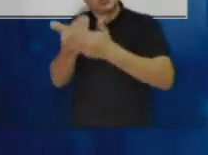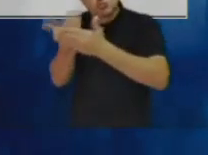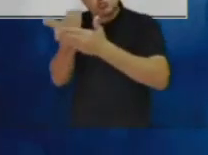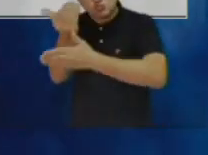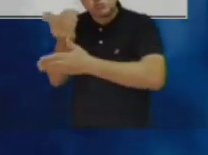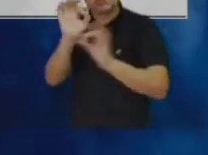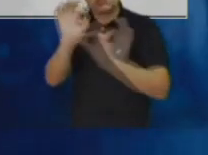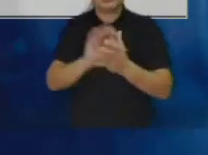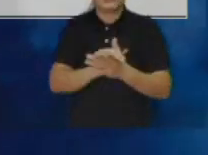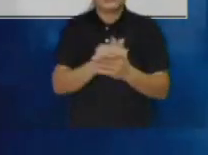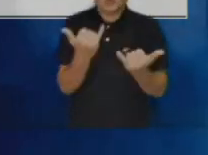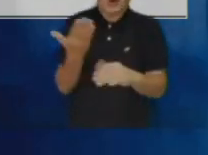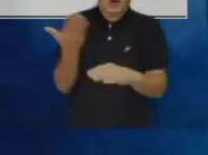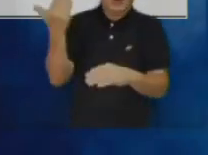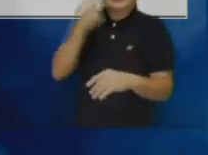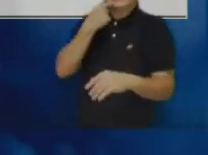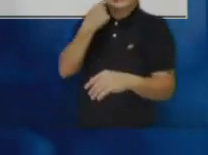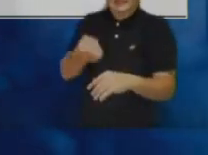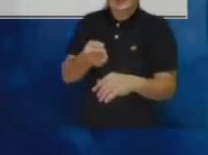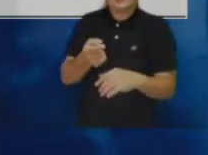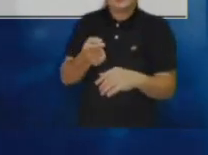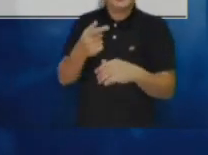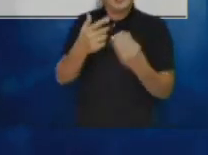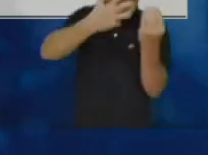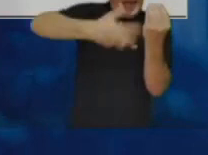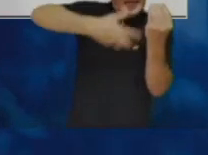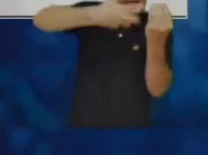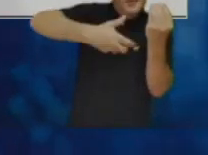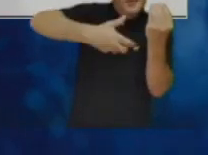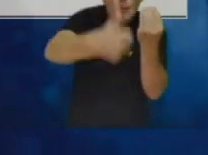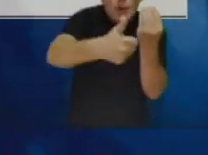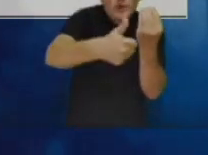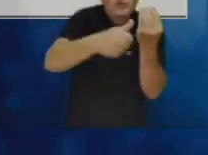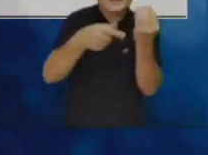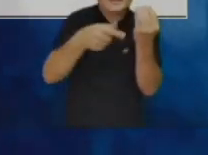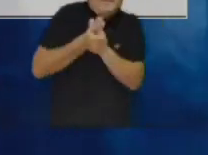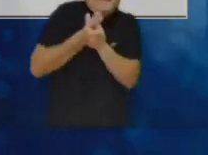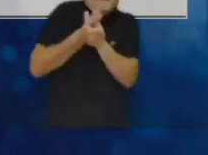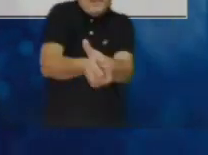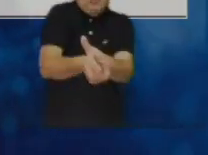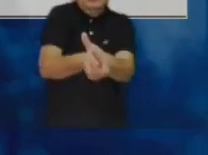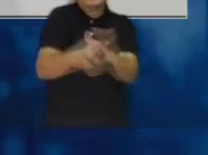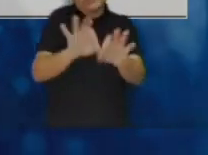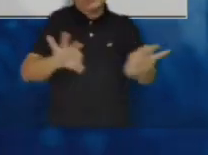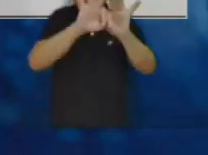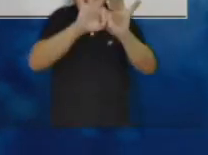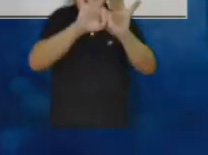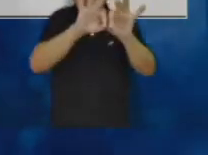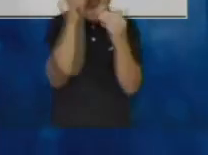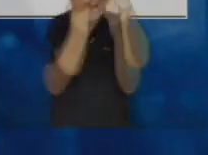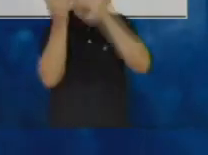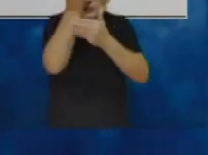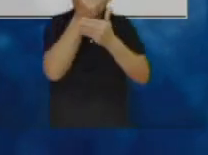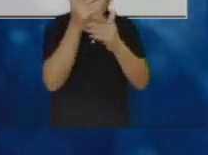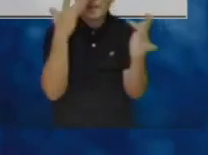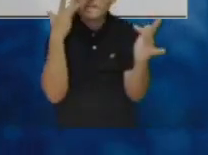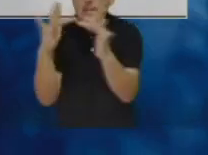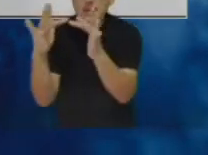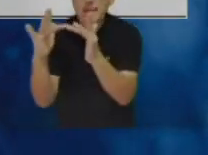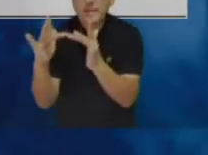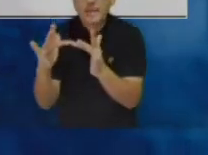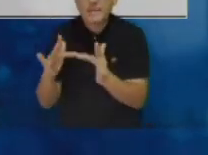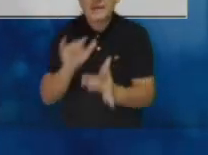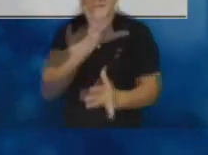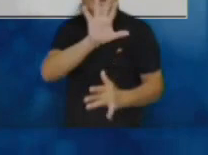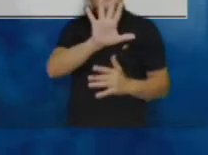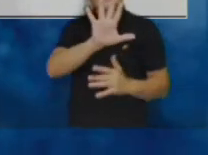Como lo dije anteriormente, tener buen equipo y buen método para poder hacer análisis de la sincronización del 5G. Esto